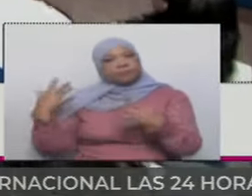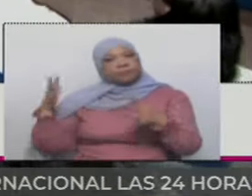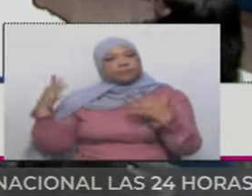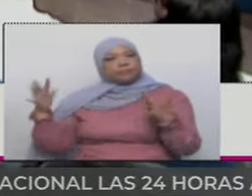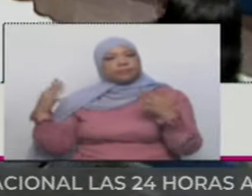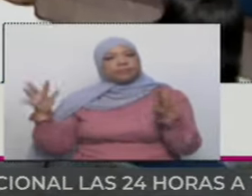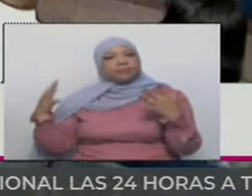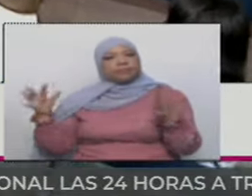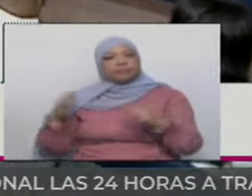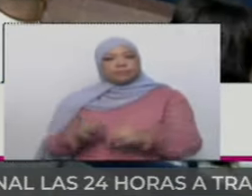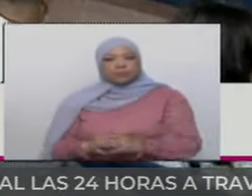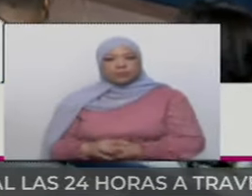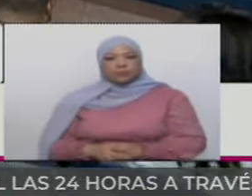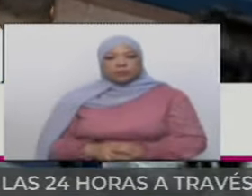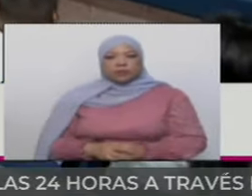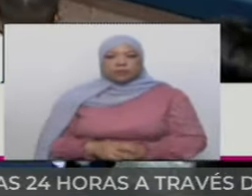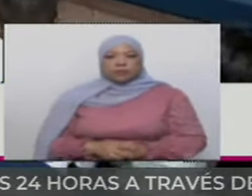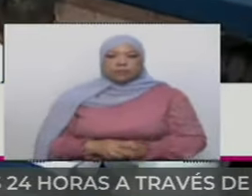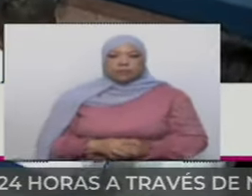Y sale